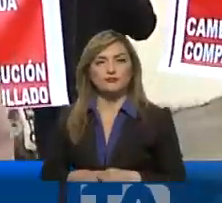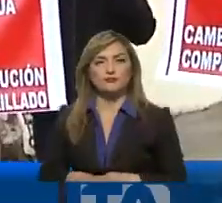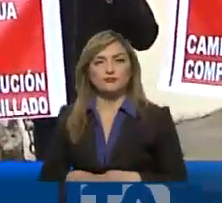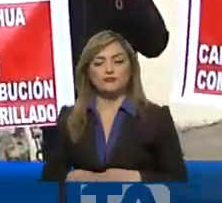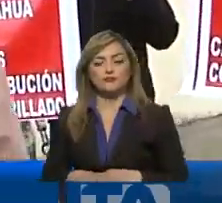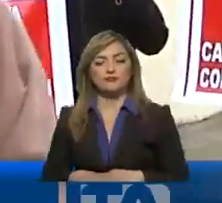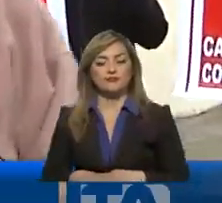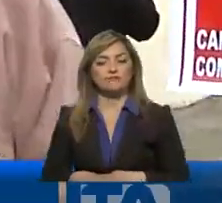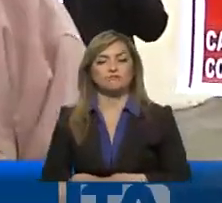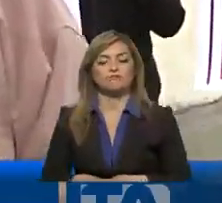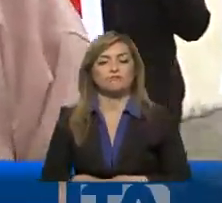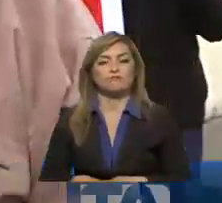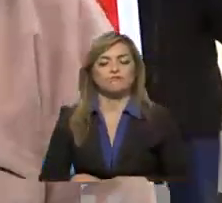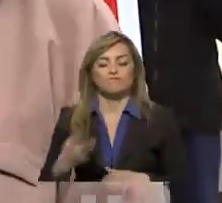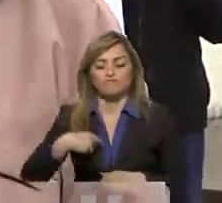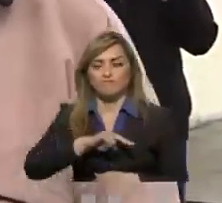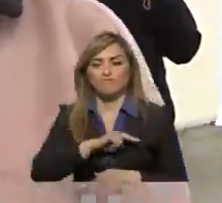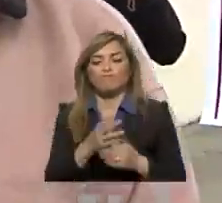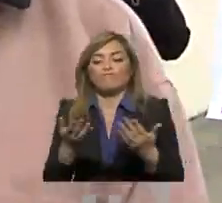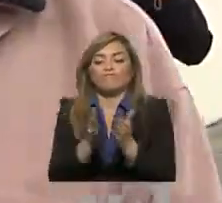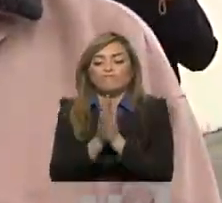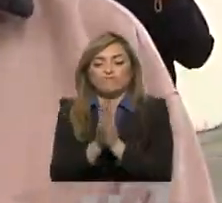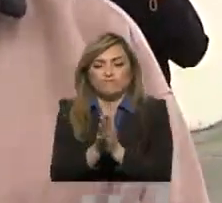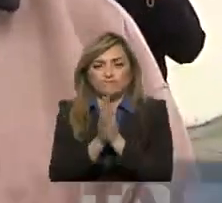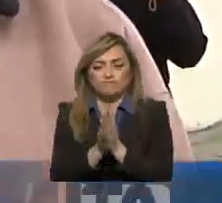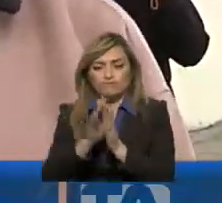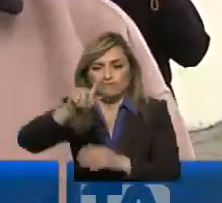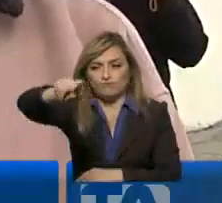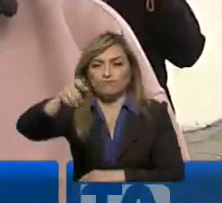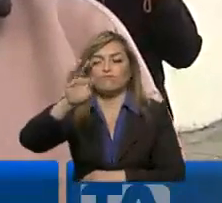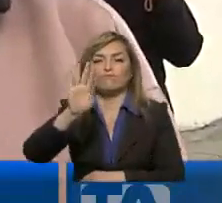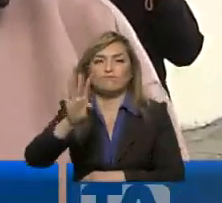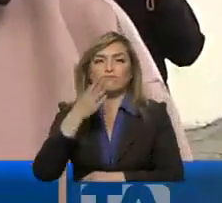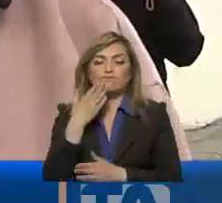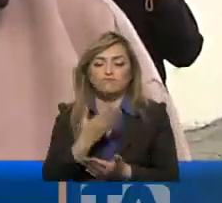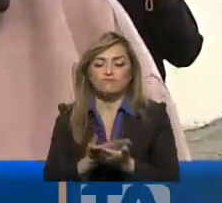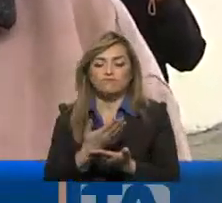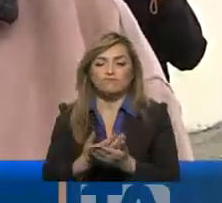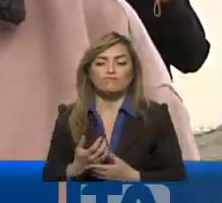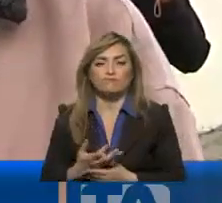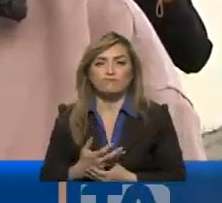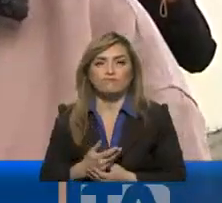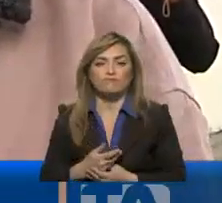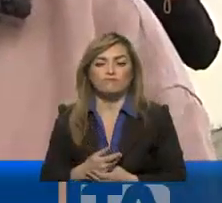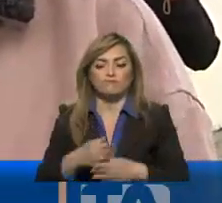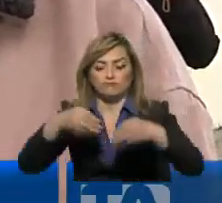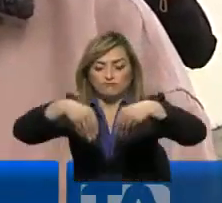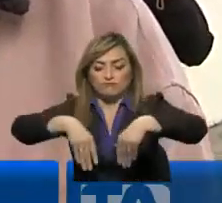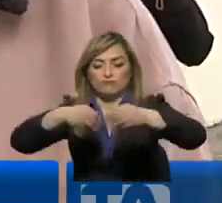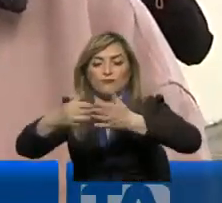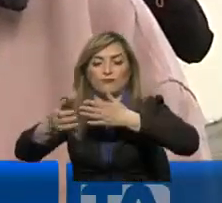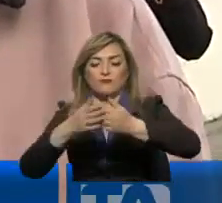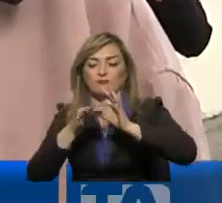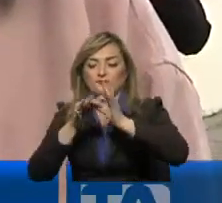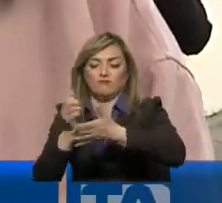agujero. Nosotros lo que estamos pidiendo, señorita, muy gentiles, a Teleamazonas, le agradecemos, porque a pesar de estar en el aguacero, ustedes nos